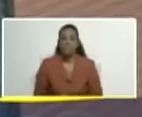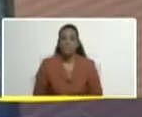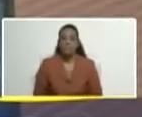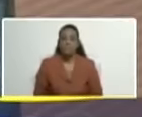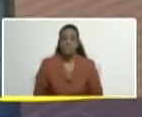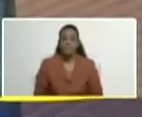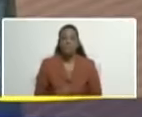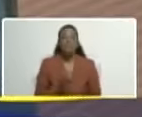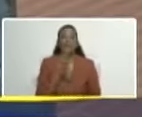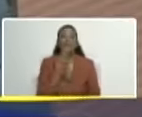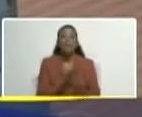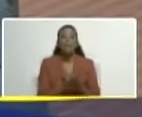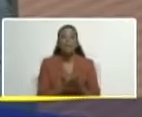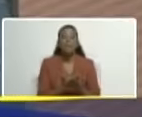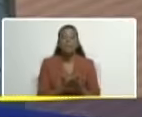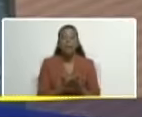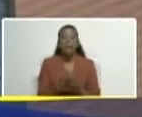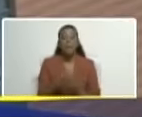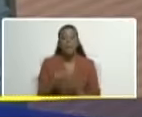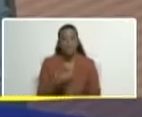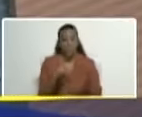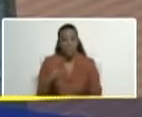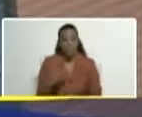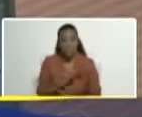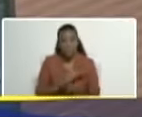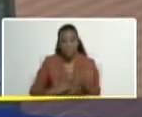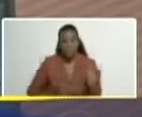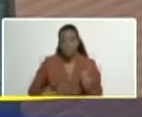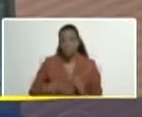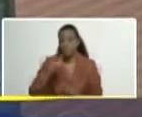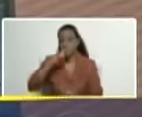Bueno, muchísimas gracias, presidente.